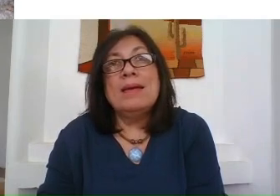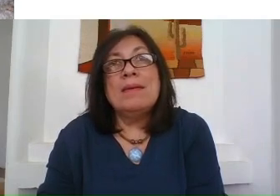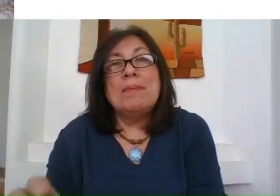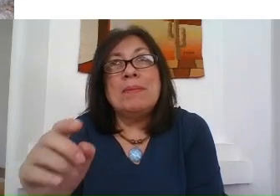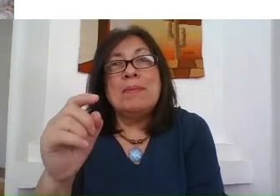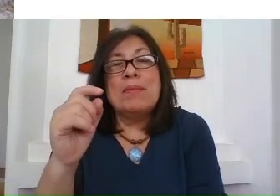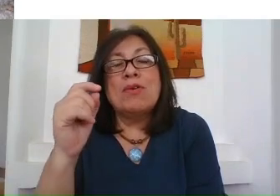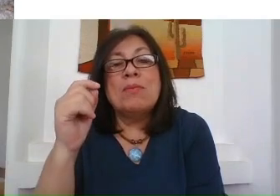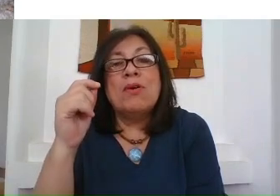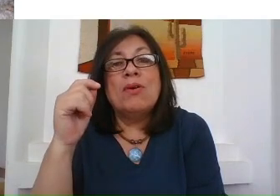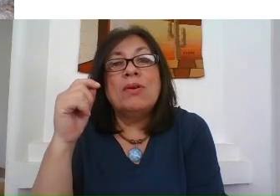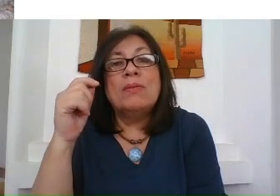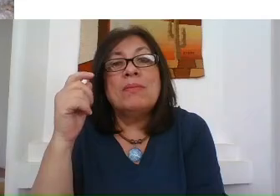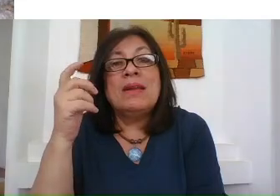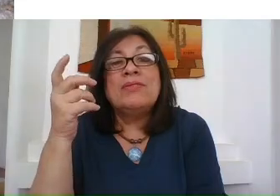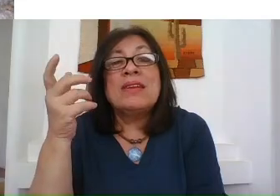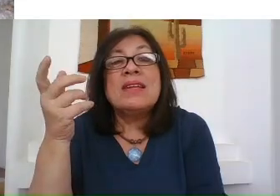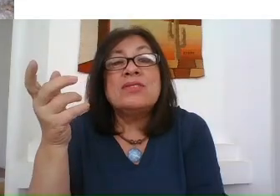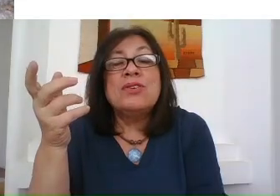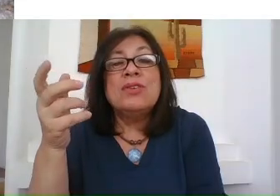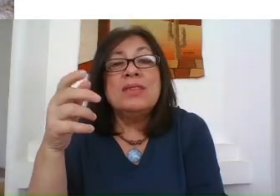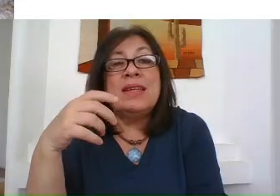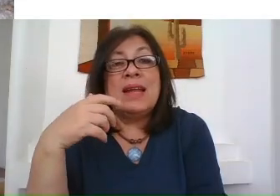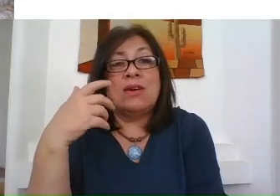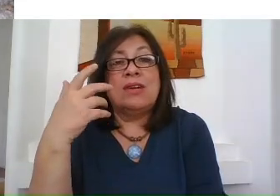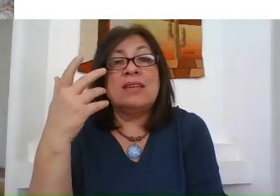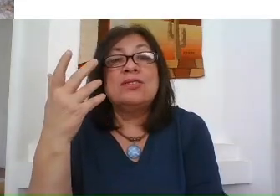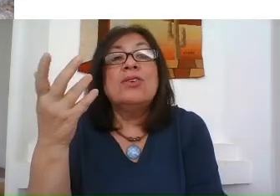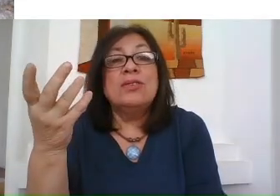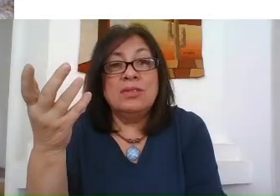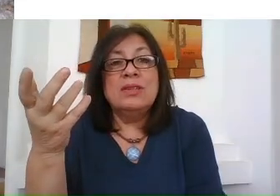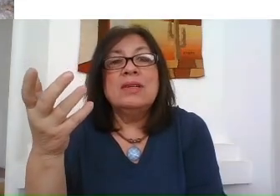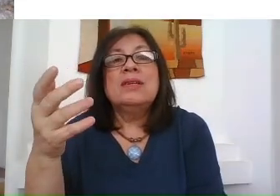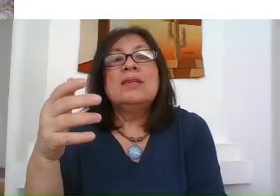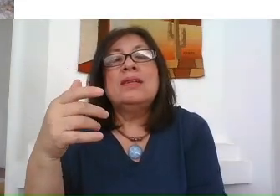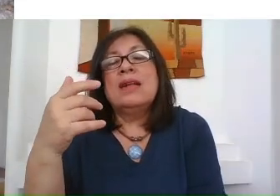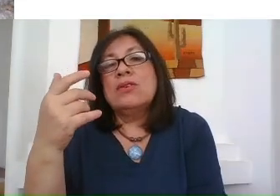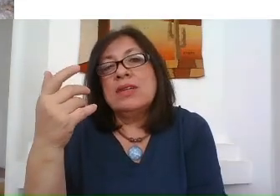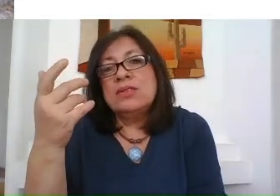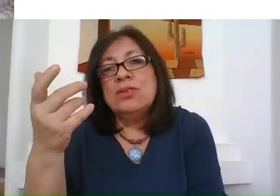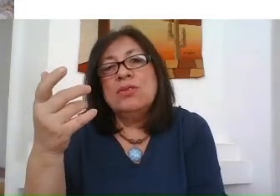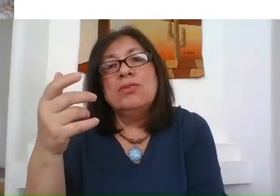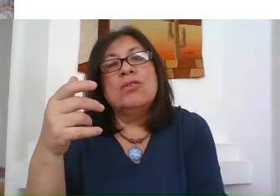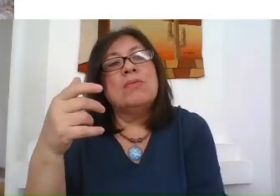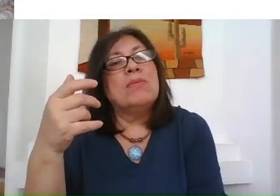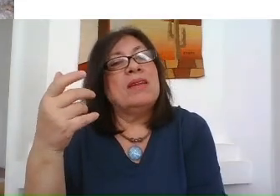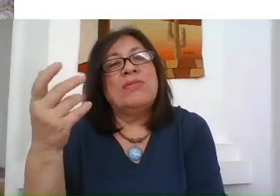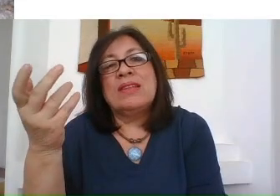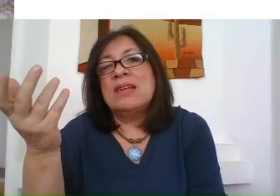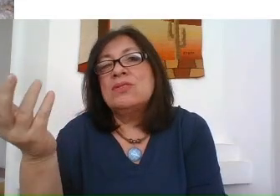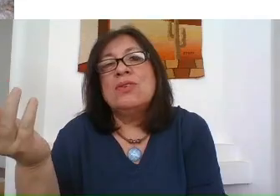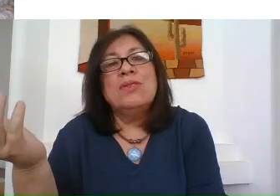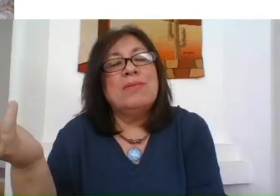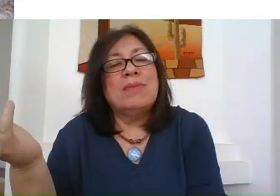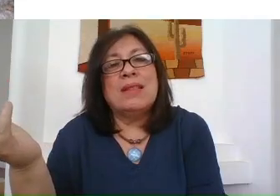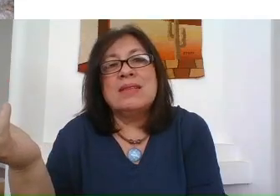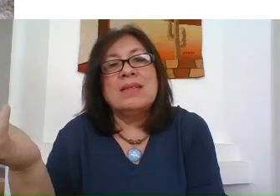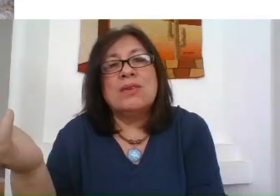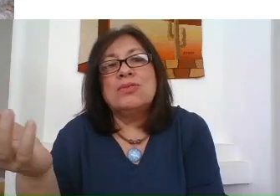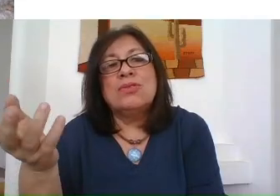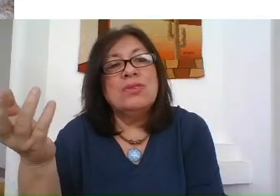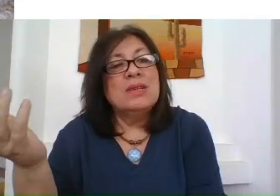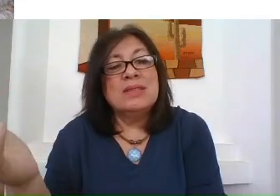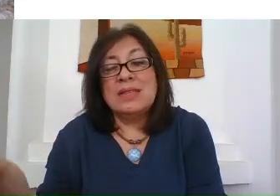del, como manifestación de la conexión y la conexión como manifestación